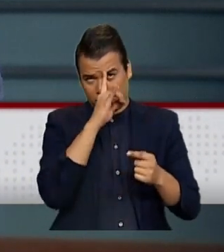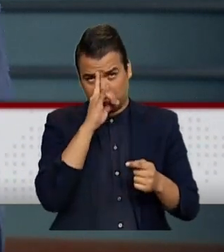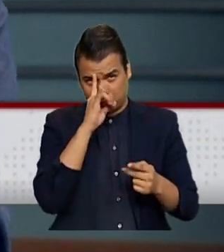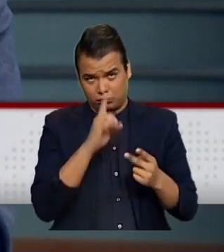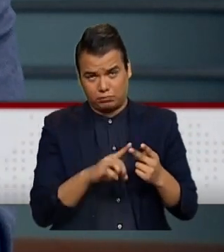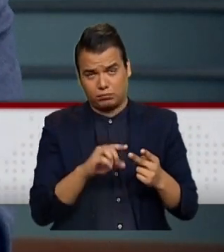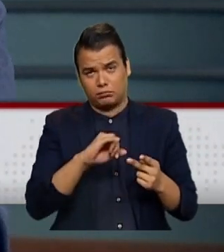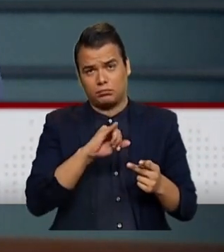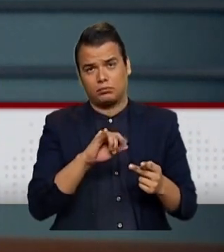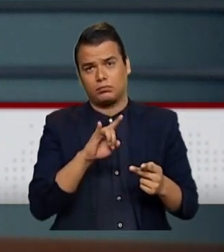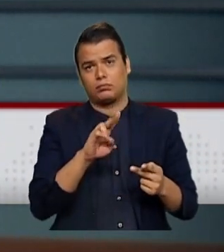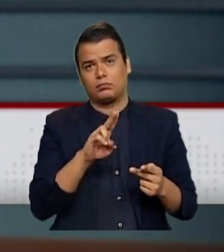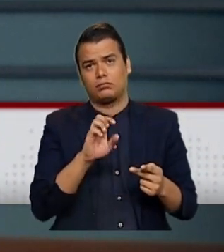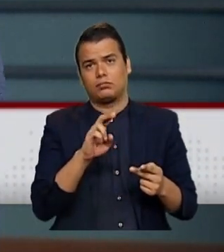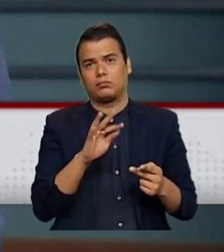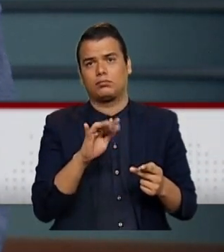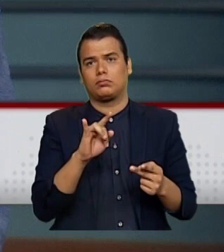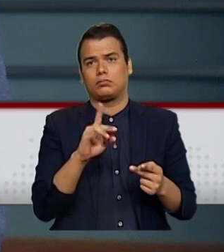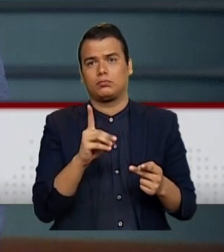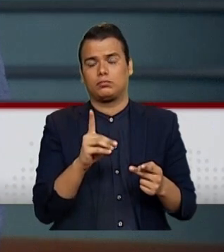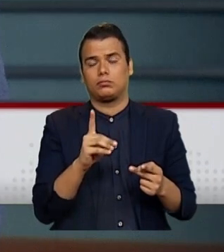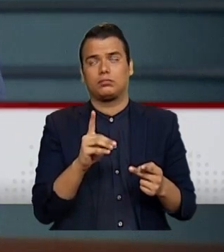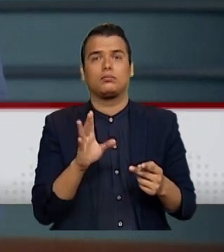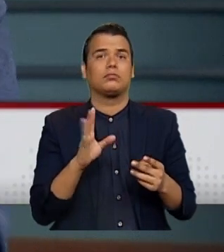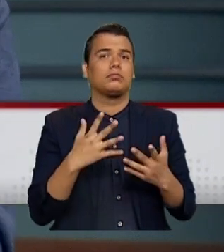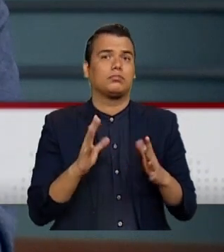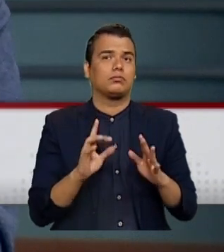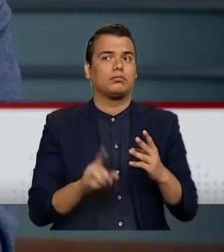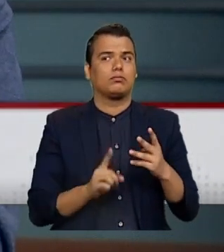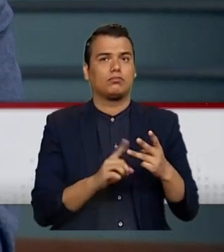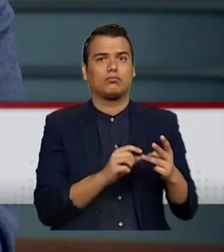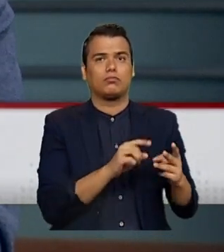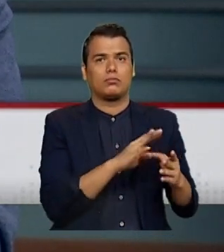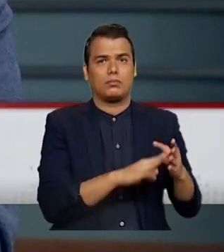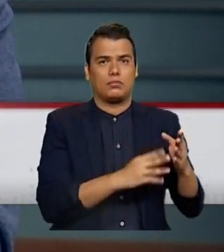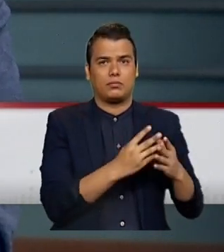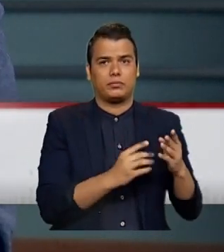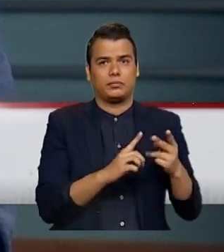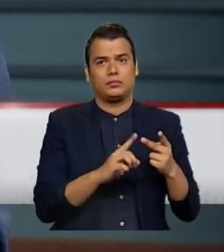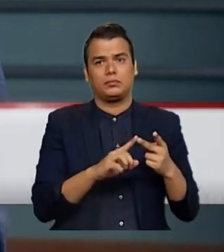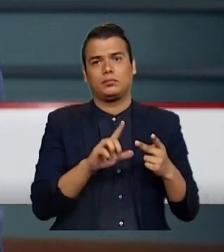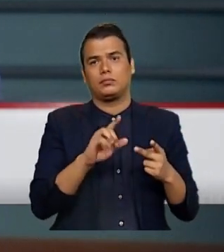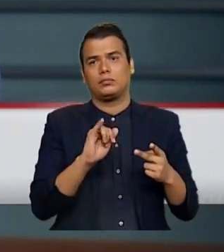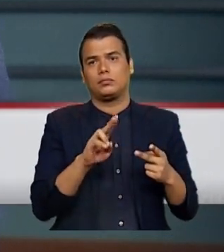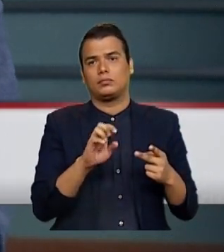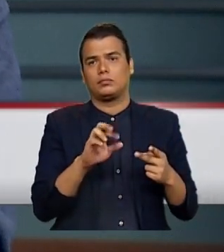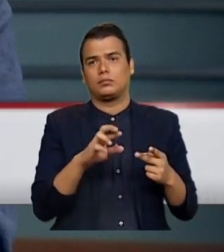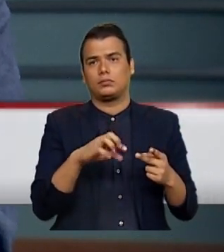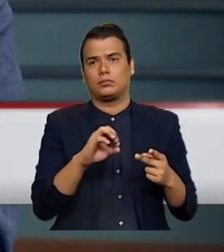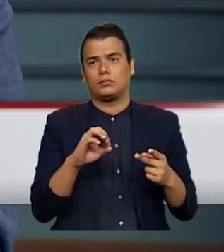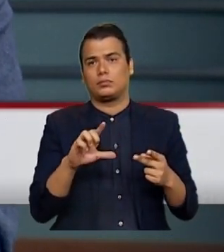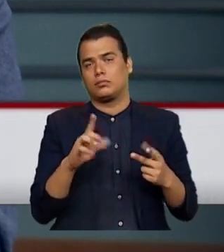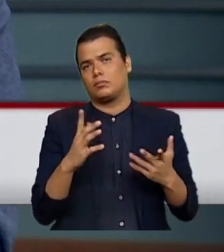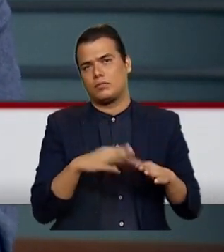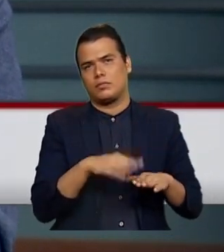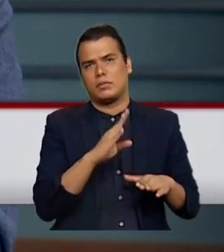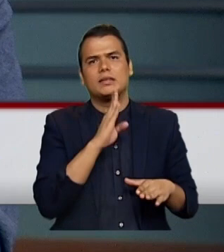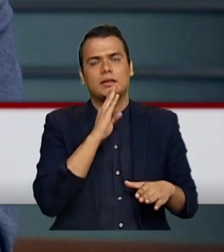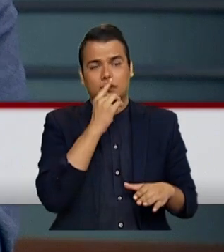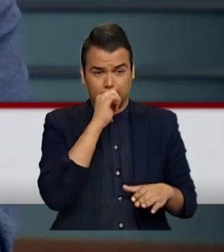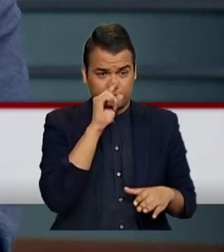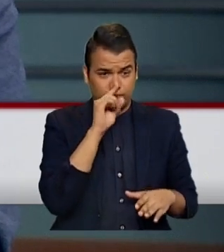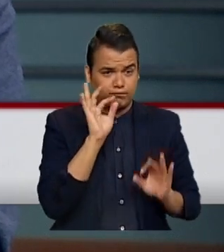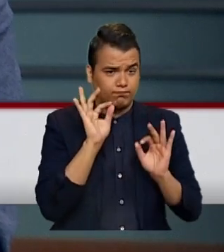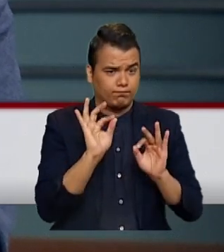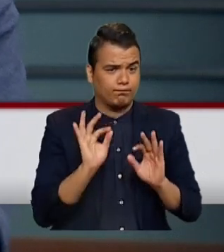en esa llave, Ajax. En la llave del miércoles, que es Barça frente a Liverpool, Barcelona, es más, con el goleador en la Champions, que es Messi. Leo Messi tiene